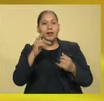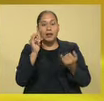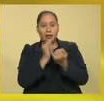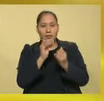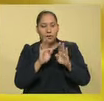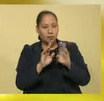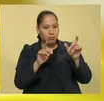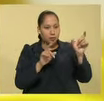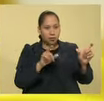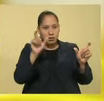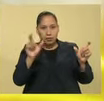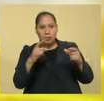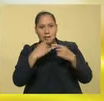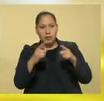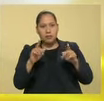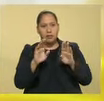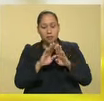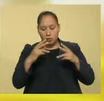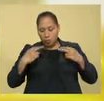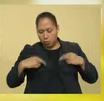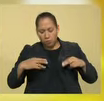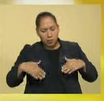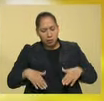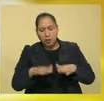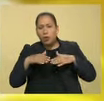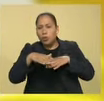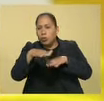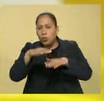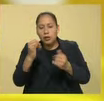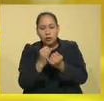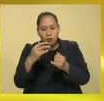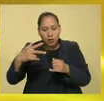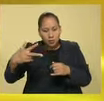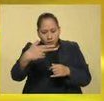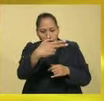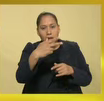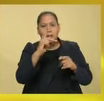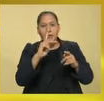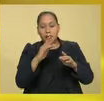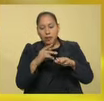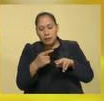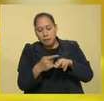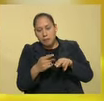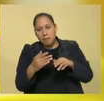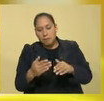es distinto. Es el mismo corte de la talla regular, solamente que la sisa está más chica,